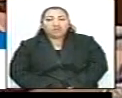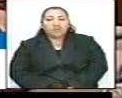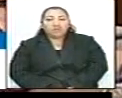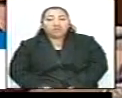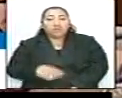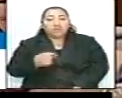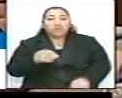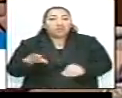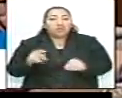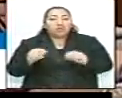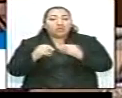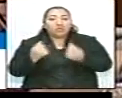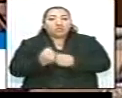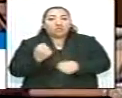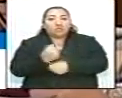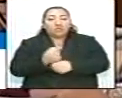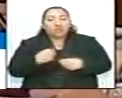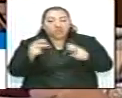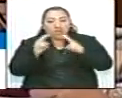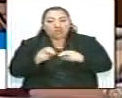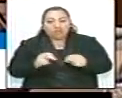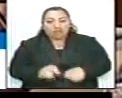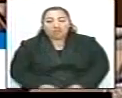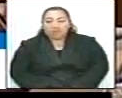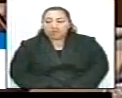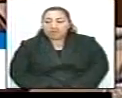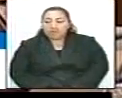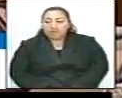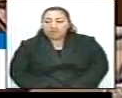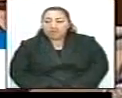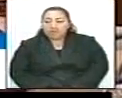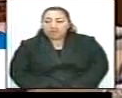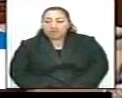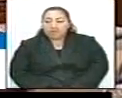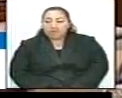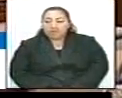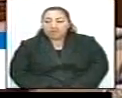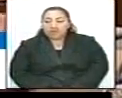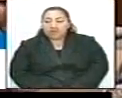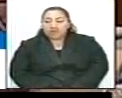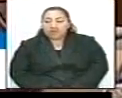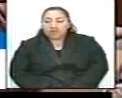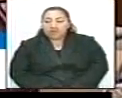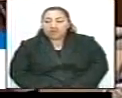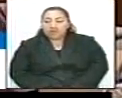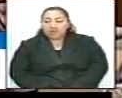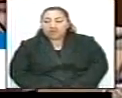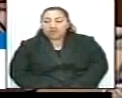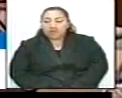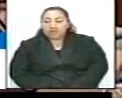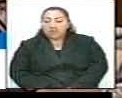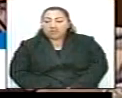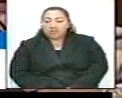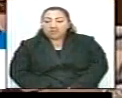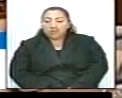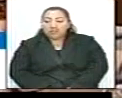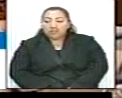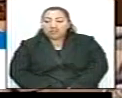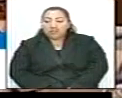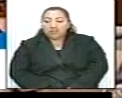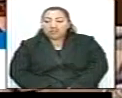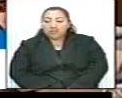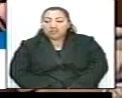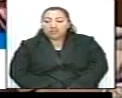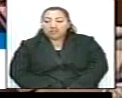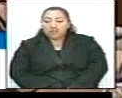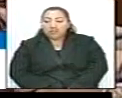que podamos evaluar esto, que podamos un poco dar seguimiento. Aparte, lógicamente, tenemos el deber de fiscalización, lógicamente,